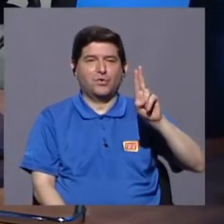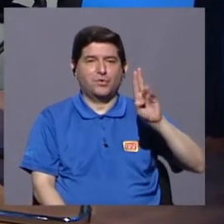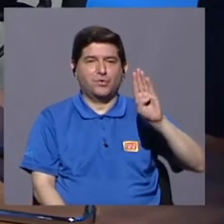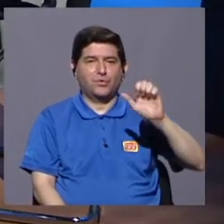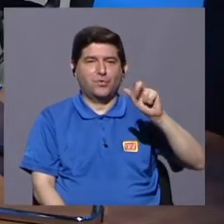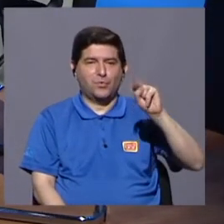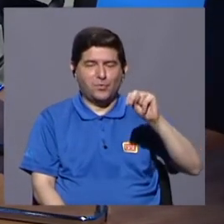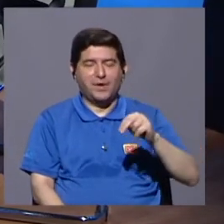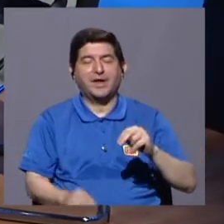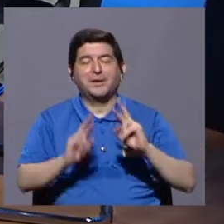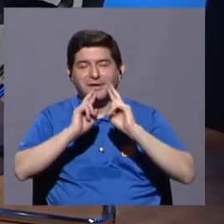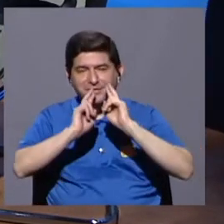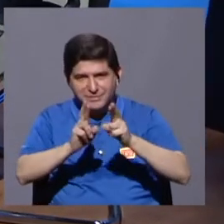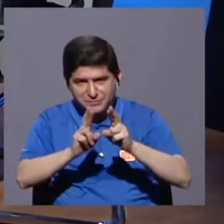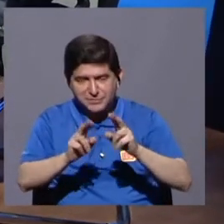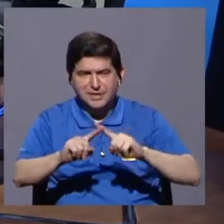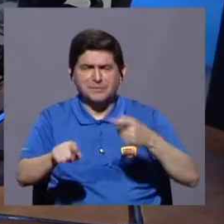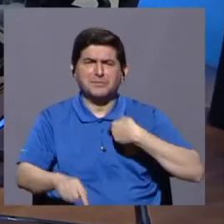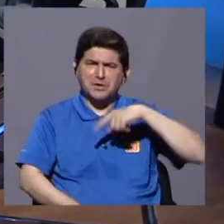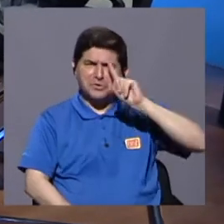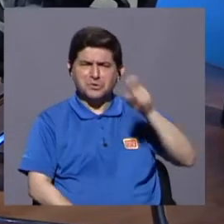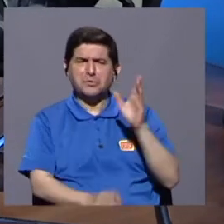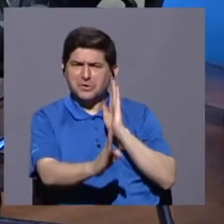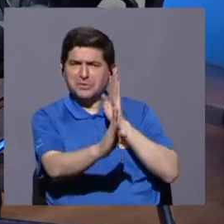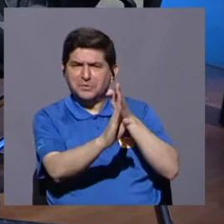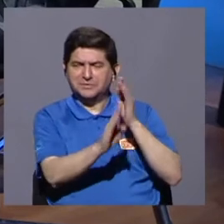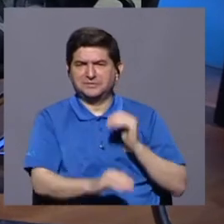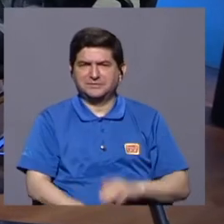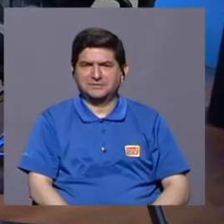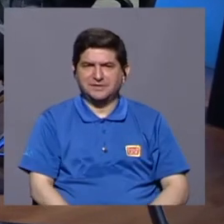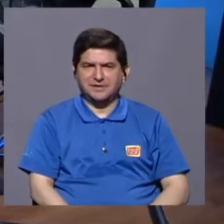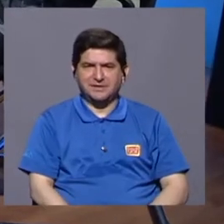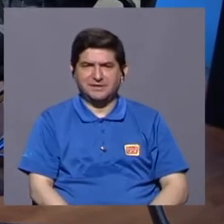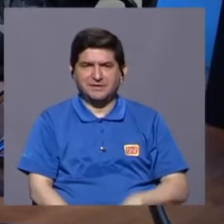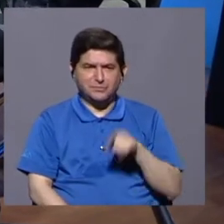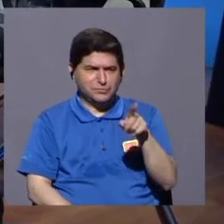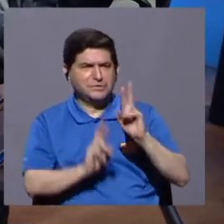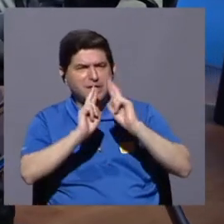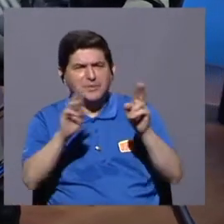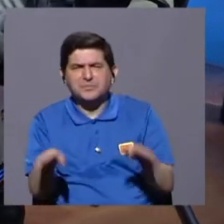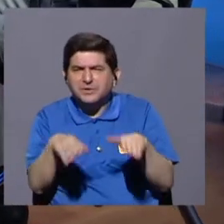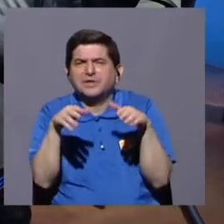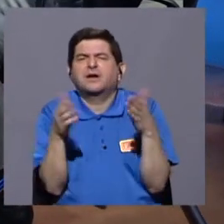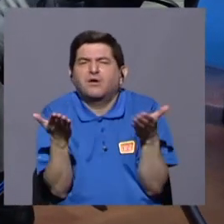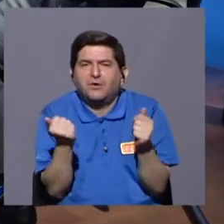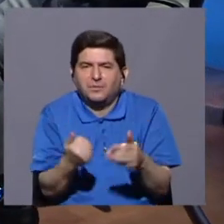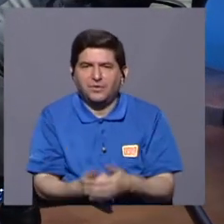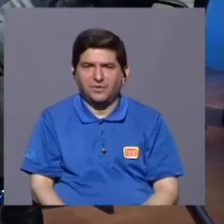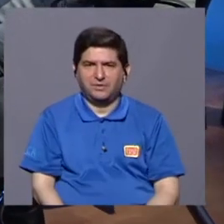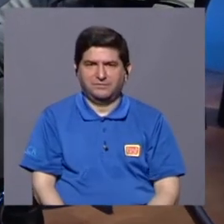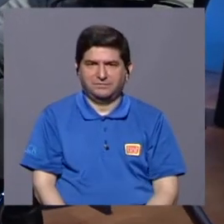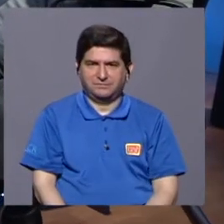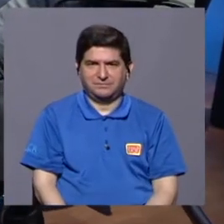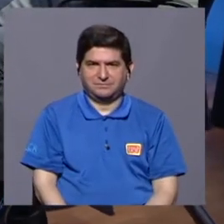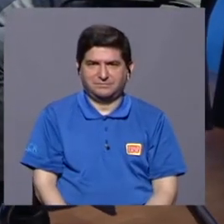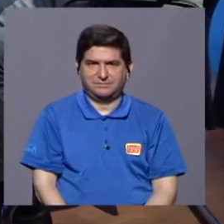venir. Yo se lo pregunté a él, ¿verdad? Yo le dije, bueno, ¿cómo contesto esta pregunta? Y él me decía